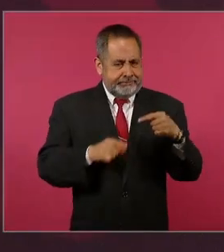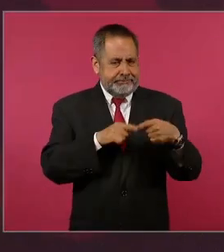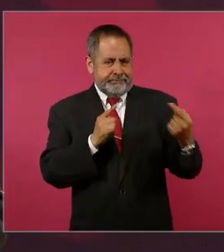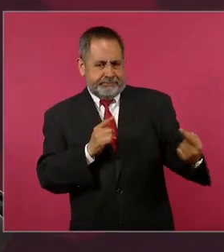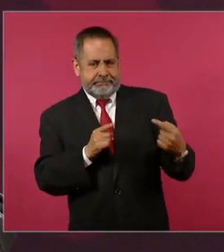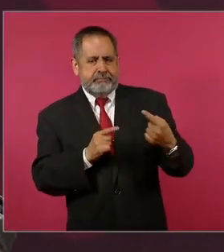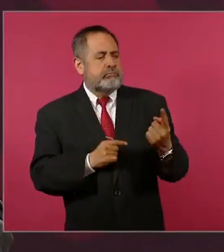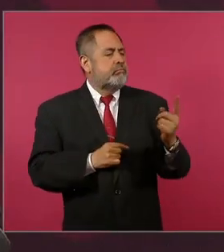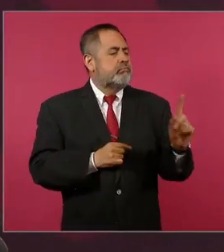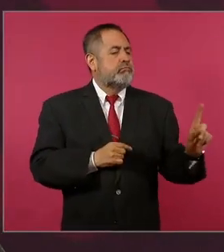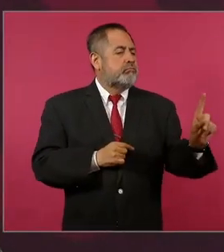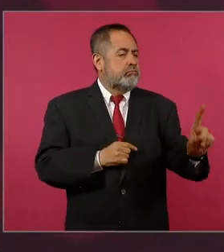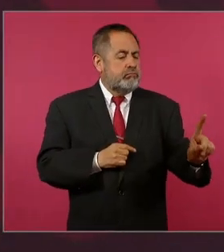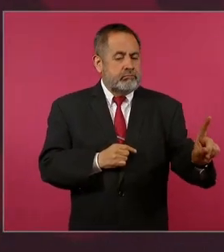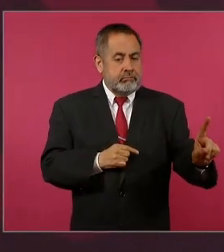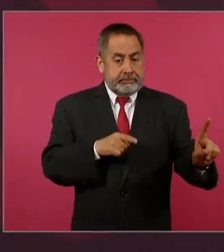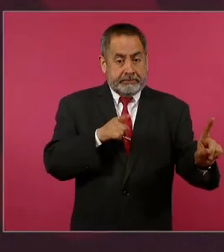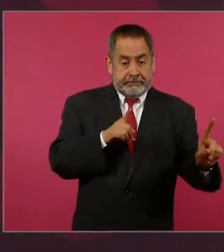opositor